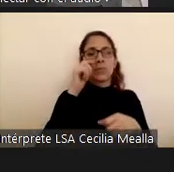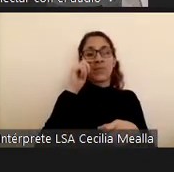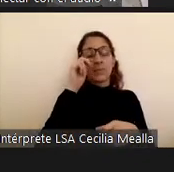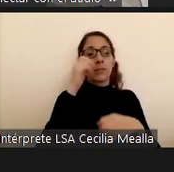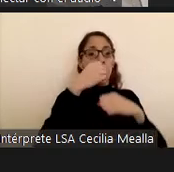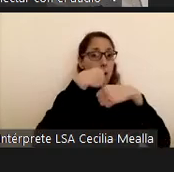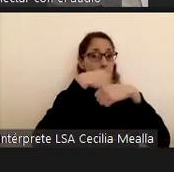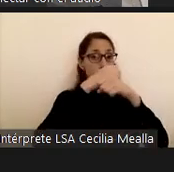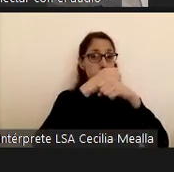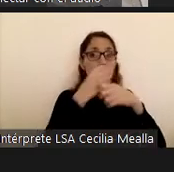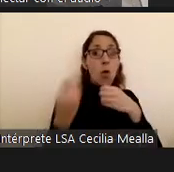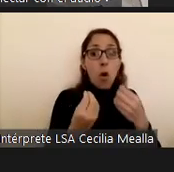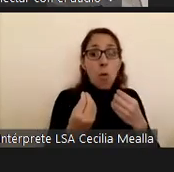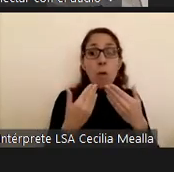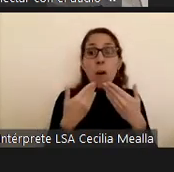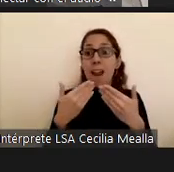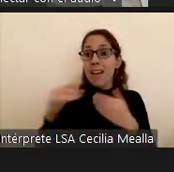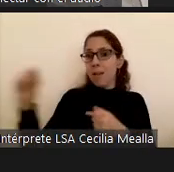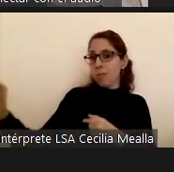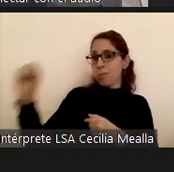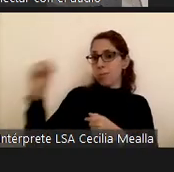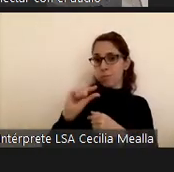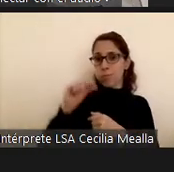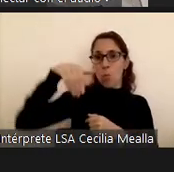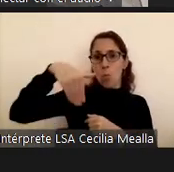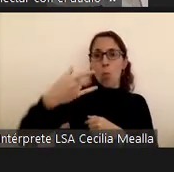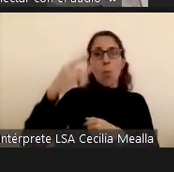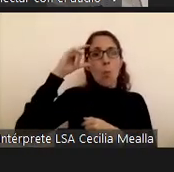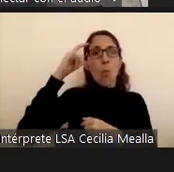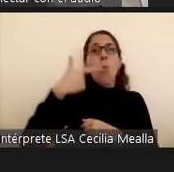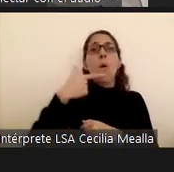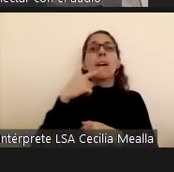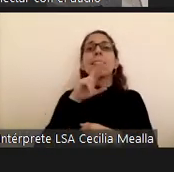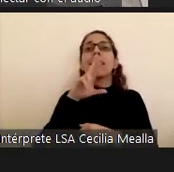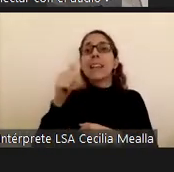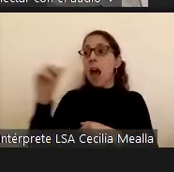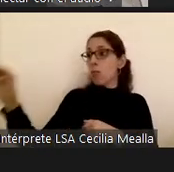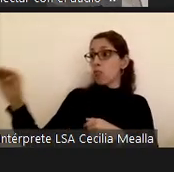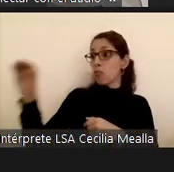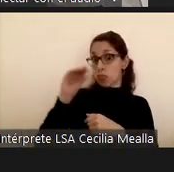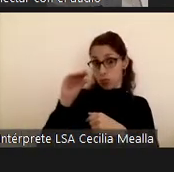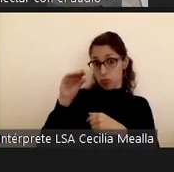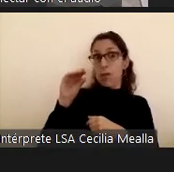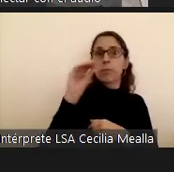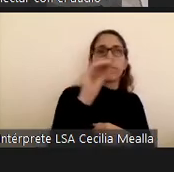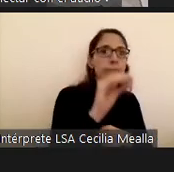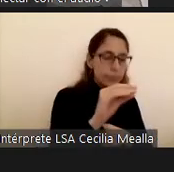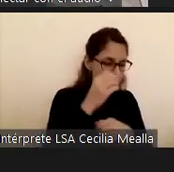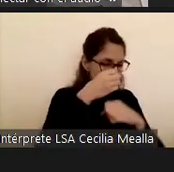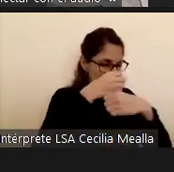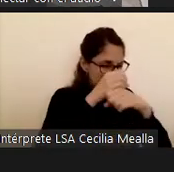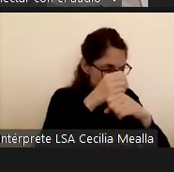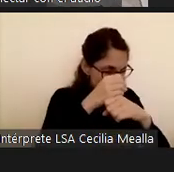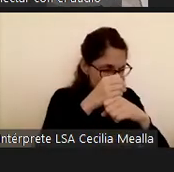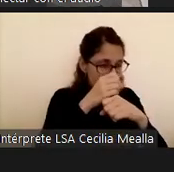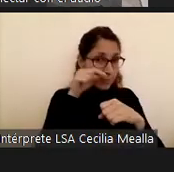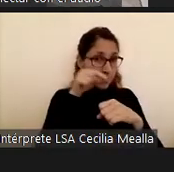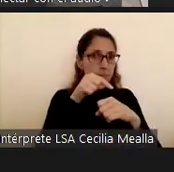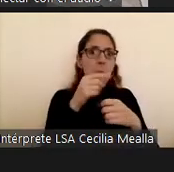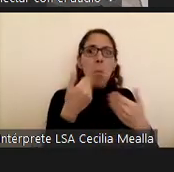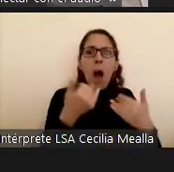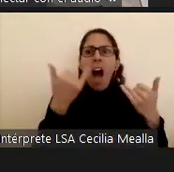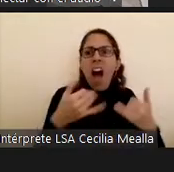de la muestra. A partir de la muestra ustedes pueden encontrar en la observación, pueden encontrar